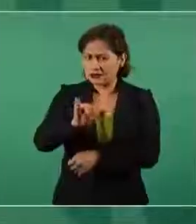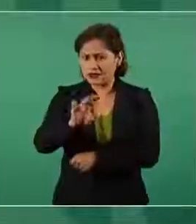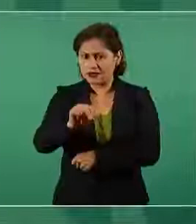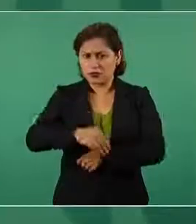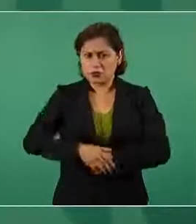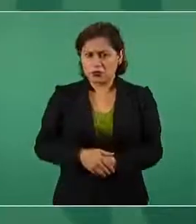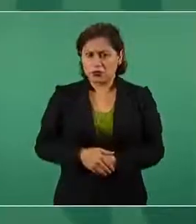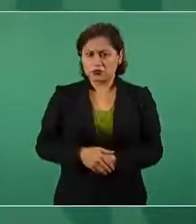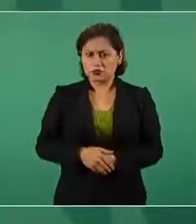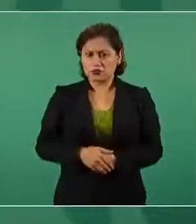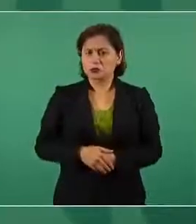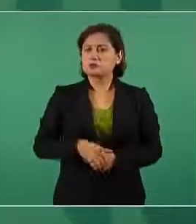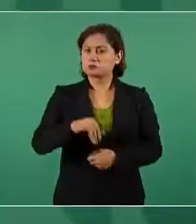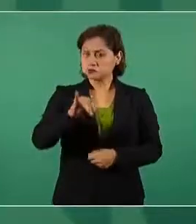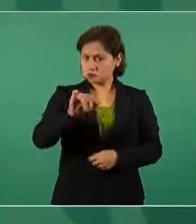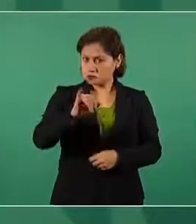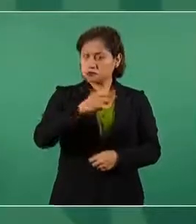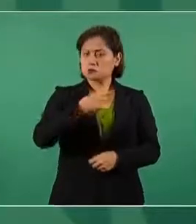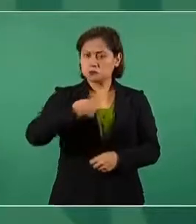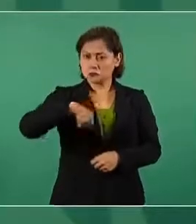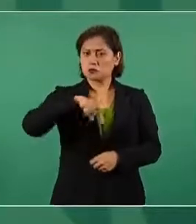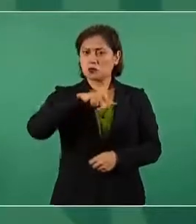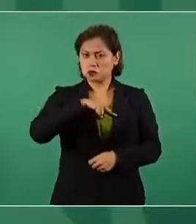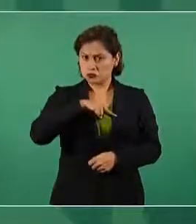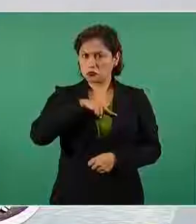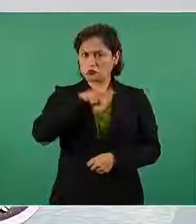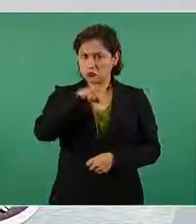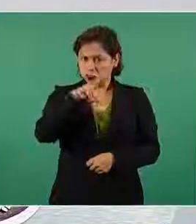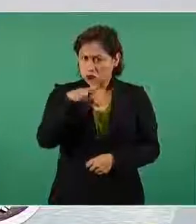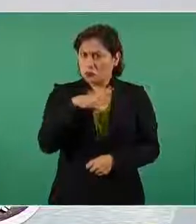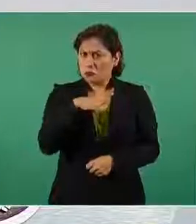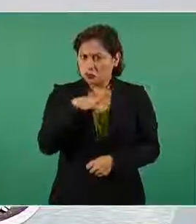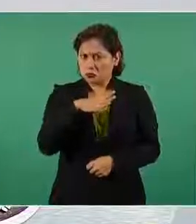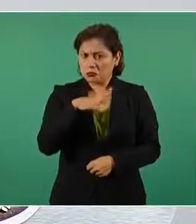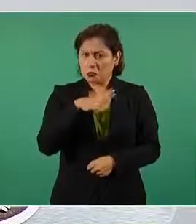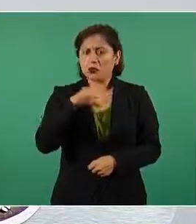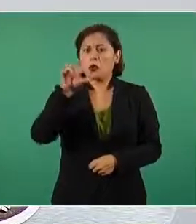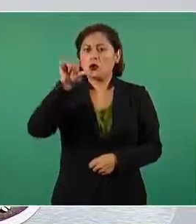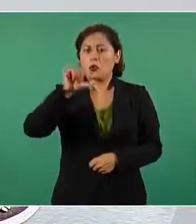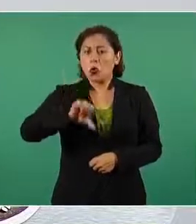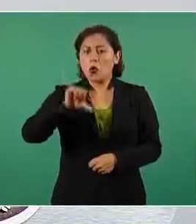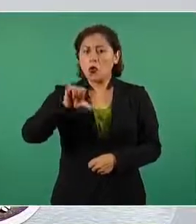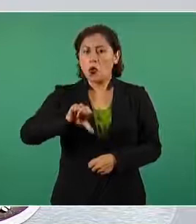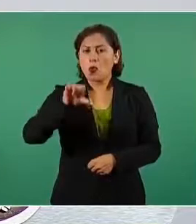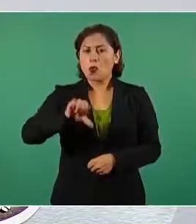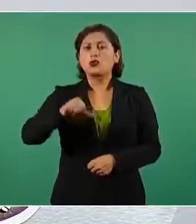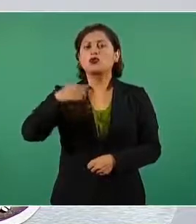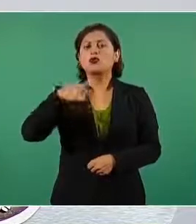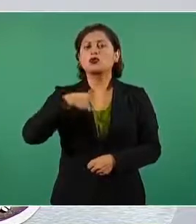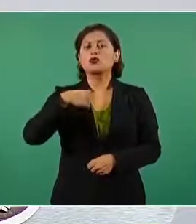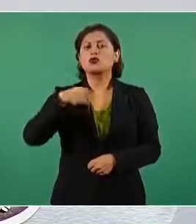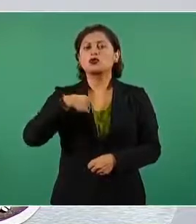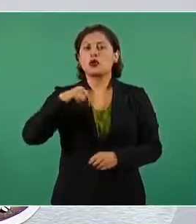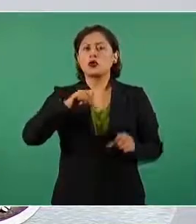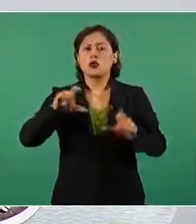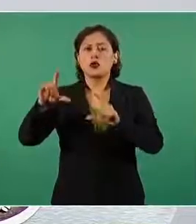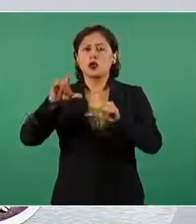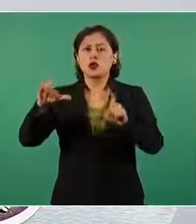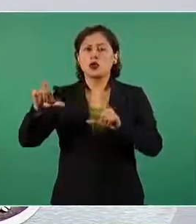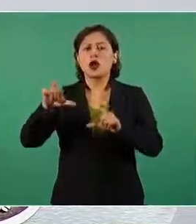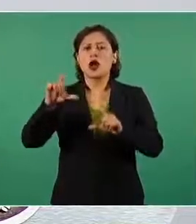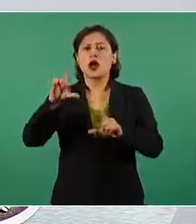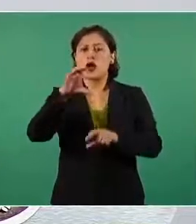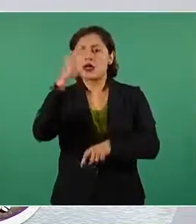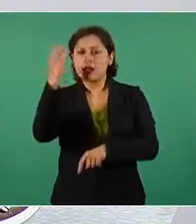No, ahí hemos estado. Incluso hoy estuve dando unas imágenes y unos videos de